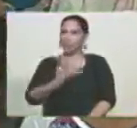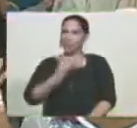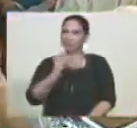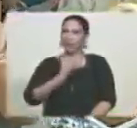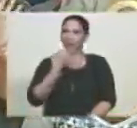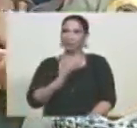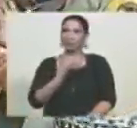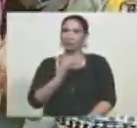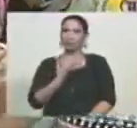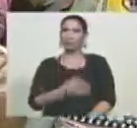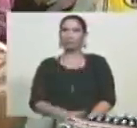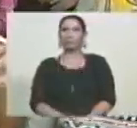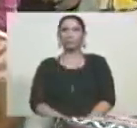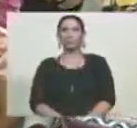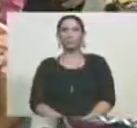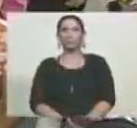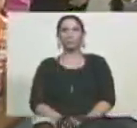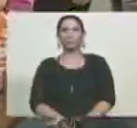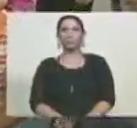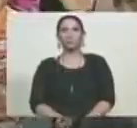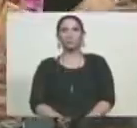presidente.